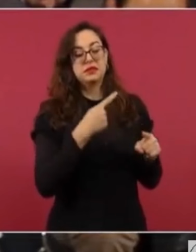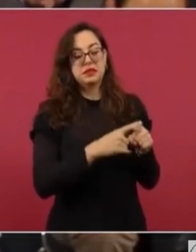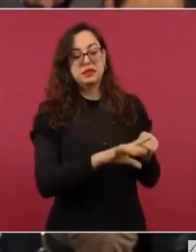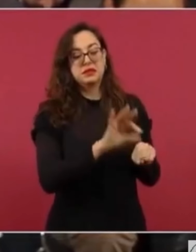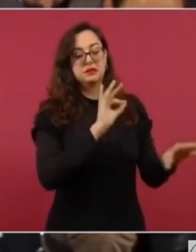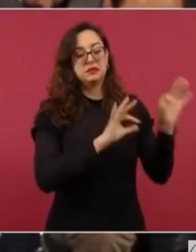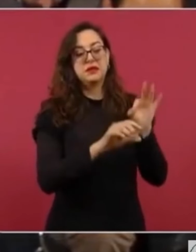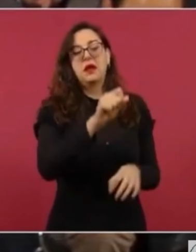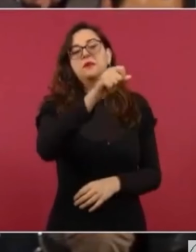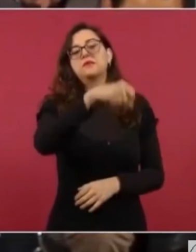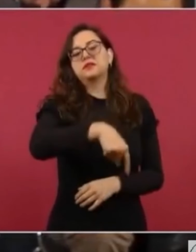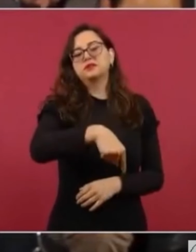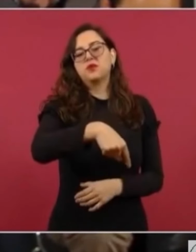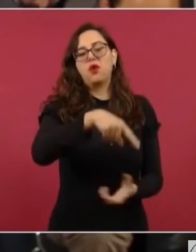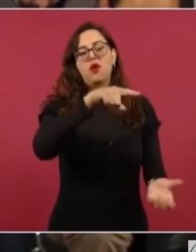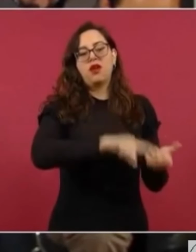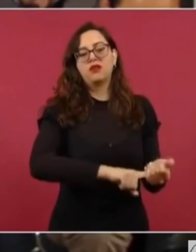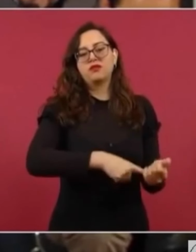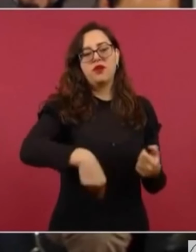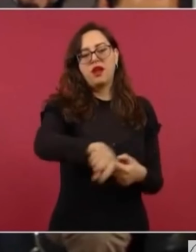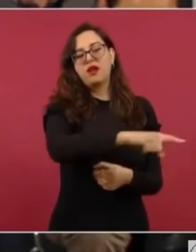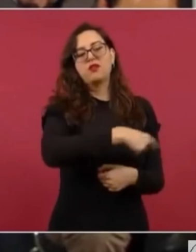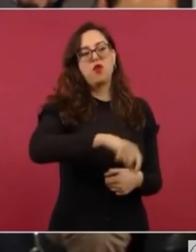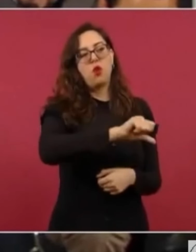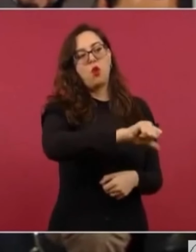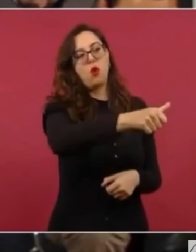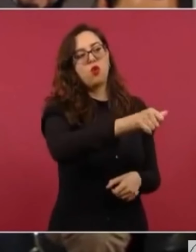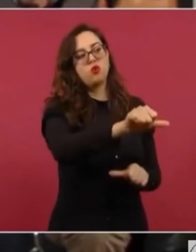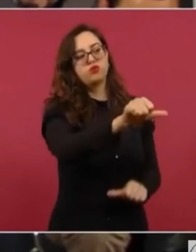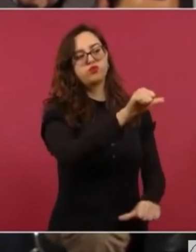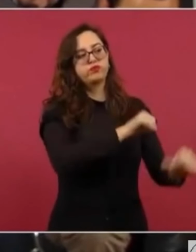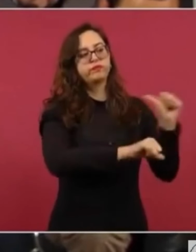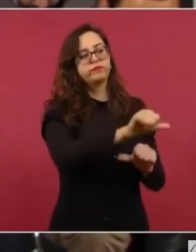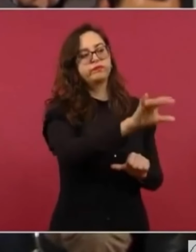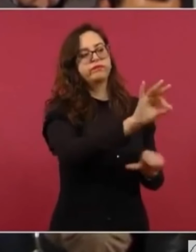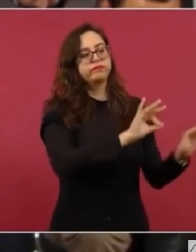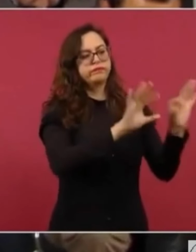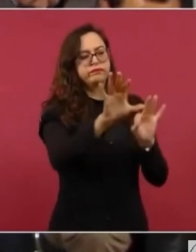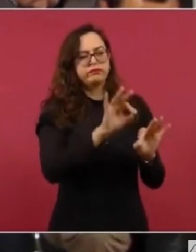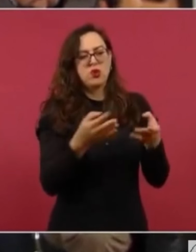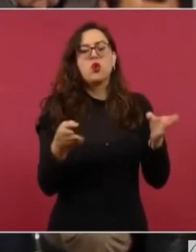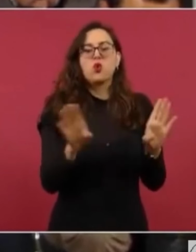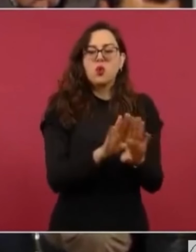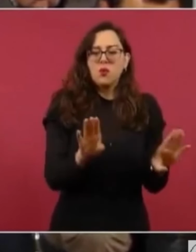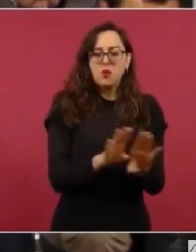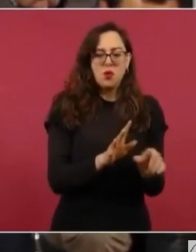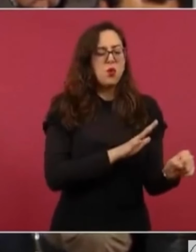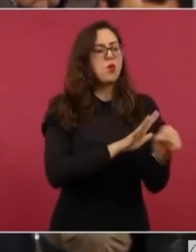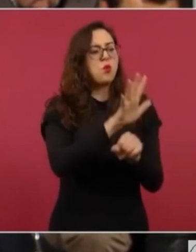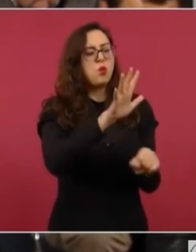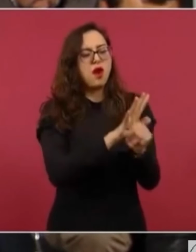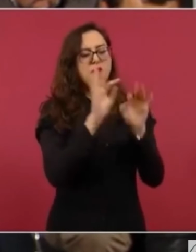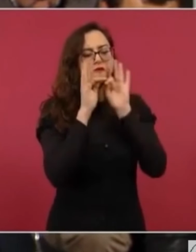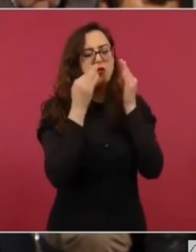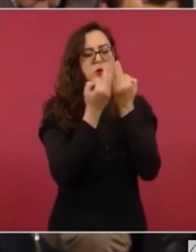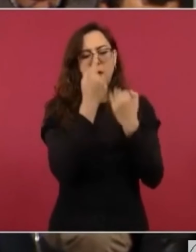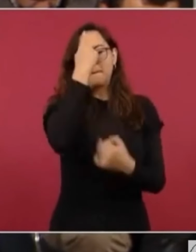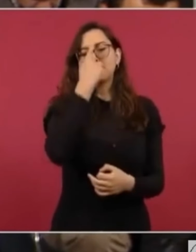integrantes son los mismos integrantes del actual Consejo, sin que se conozcan los criterios que emplearán para elegir a los